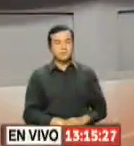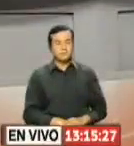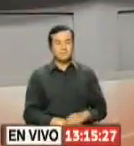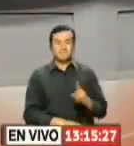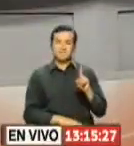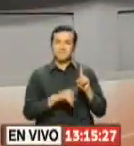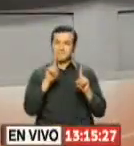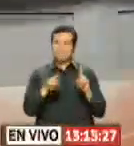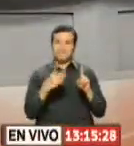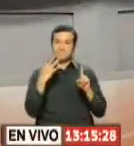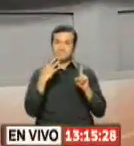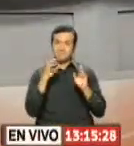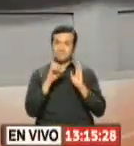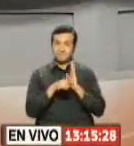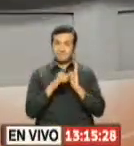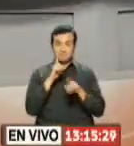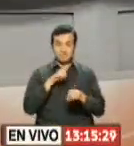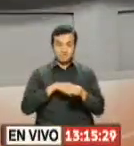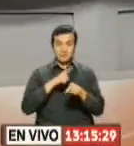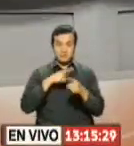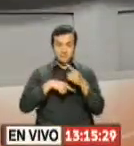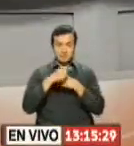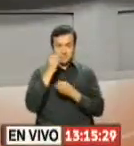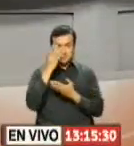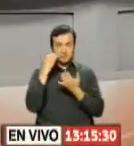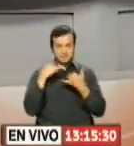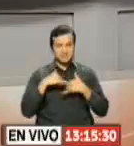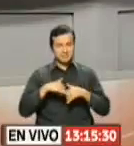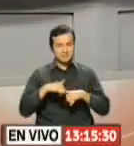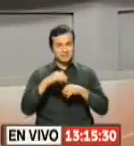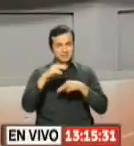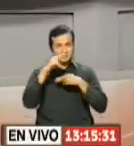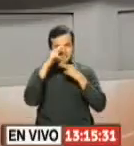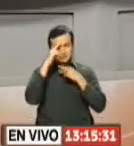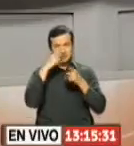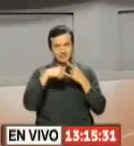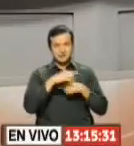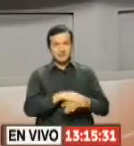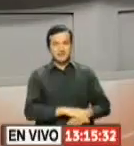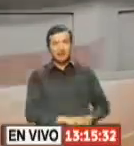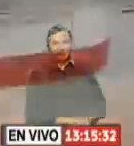13 horas con 15 minutos. Vamos a una pausa. Regresamos en breve con más noticias para ustedes. Regresamos.